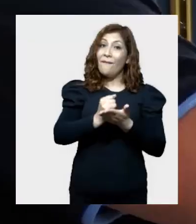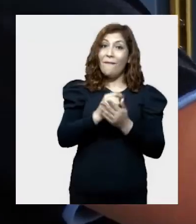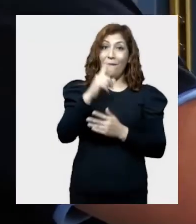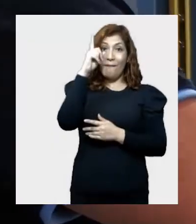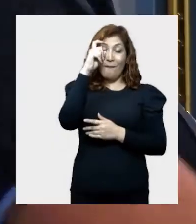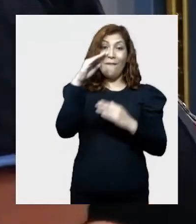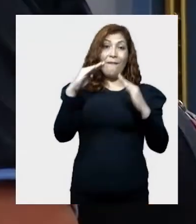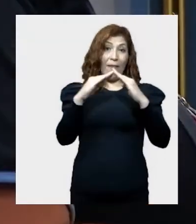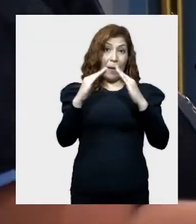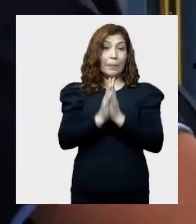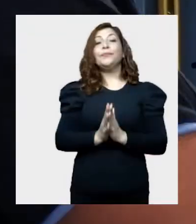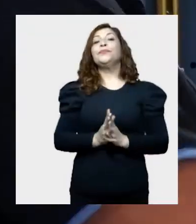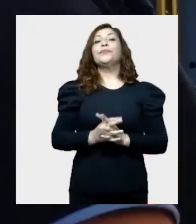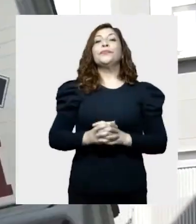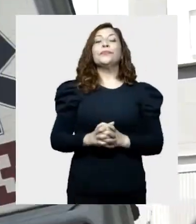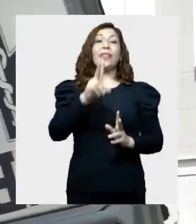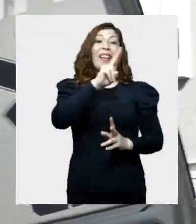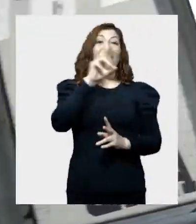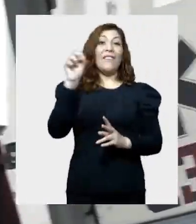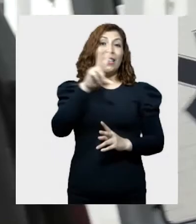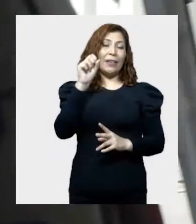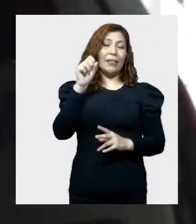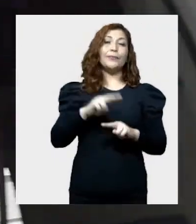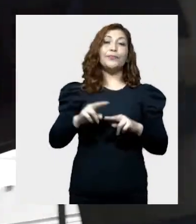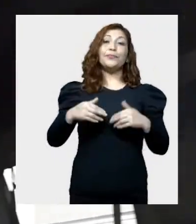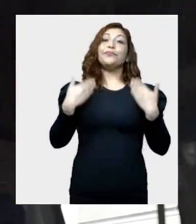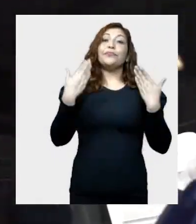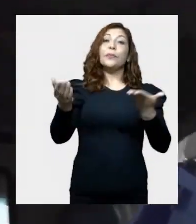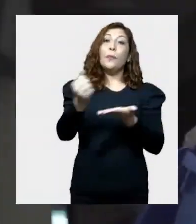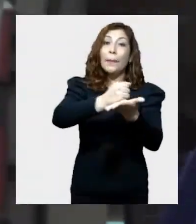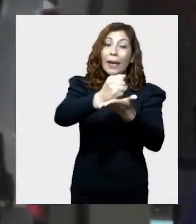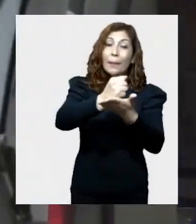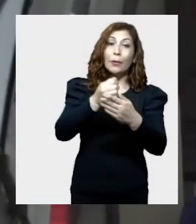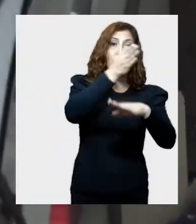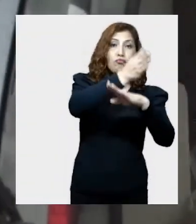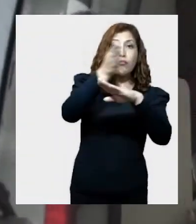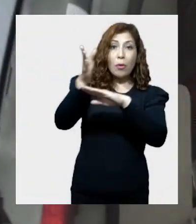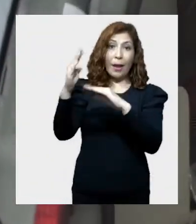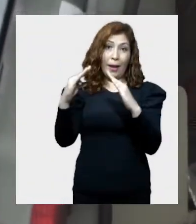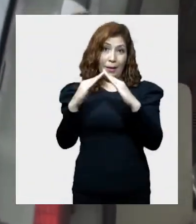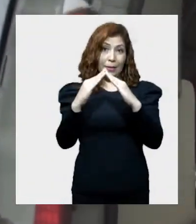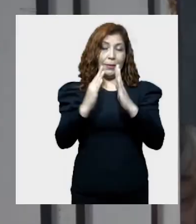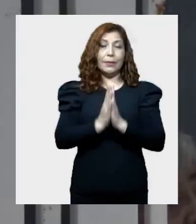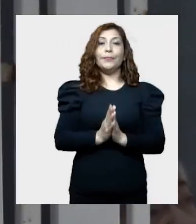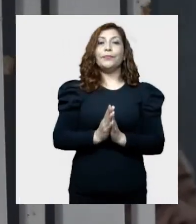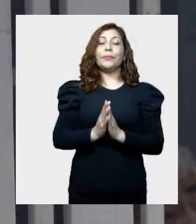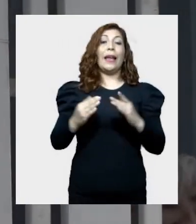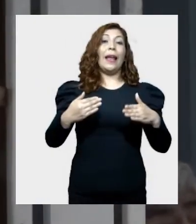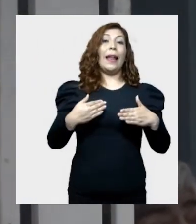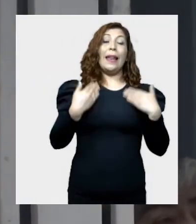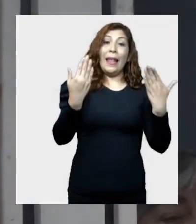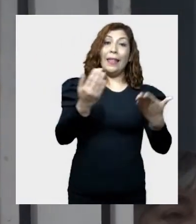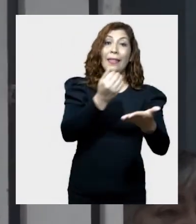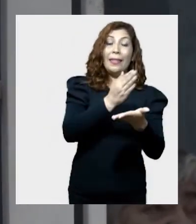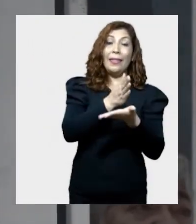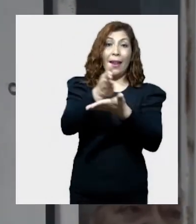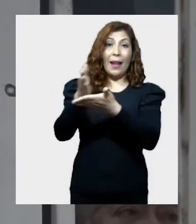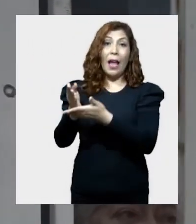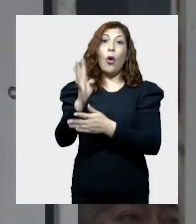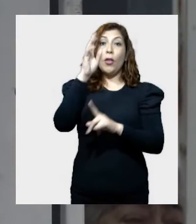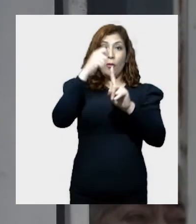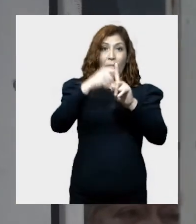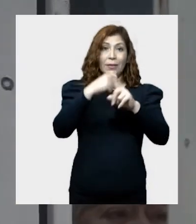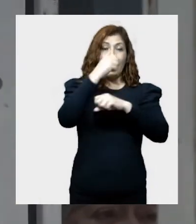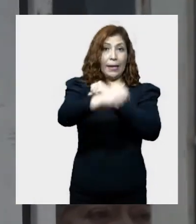año 2020 implementaron la entrega de medicamentos a domicilio. Esta entrega se realizó 4 veces en el